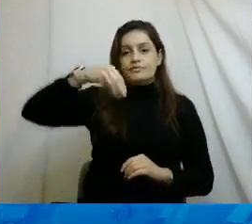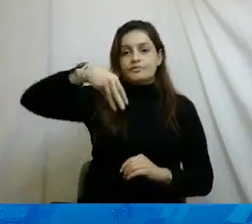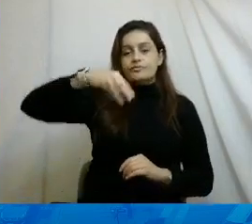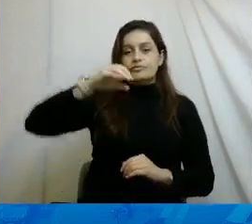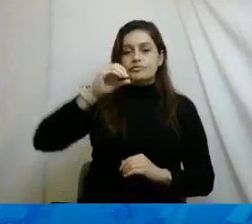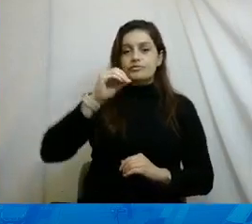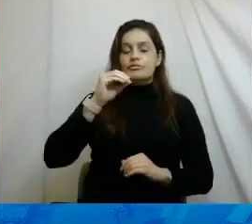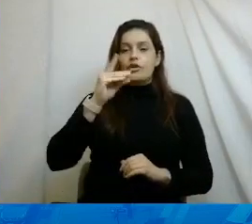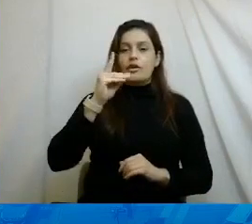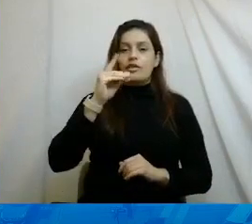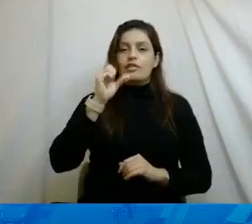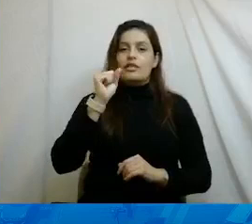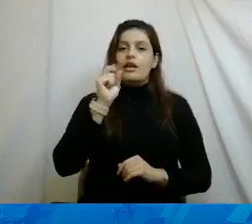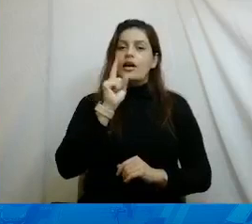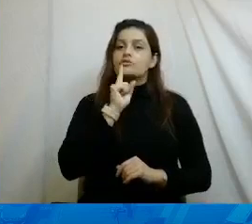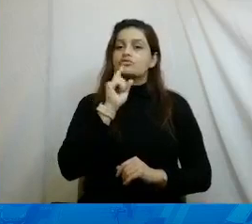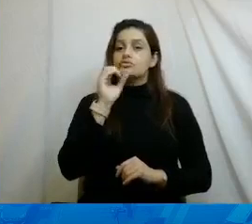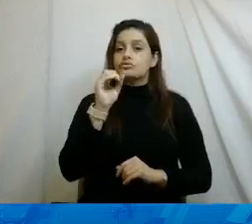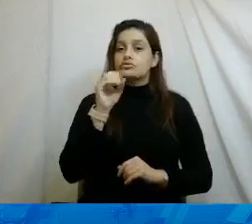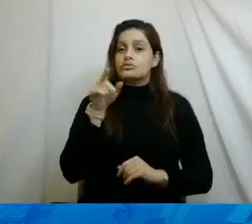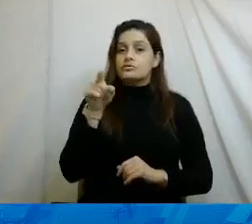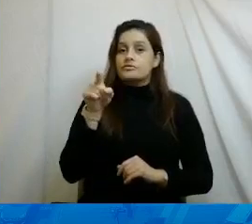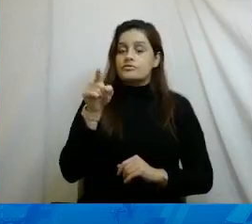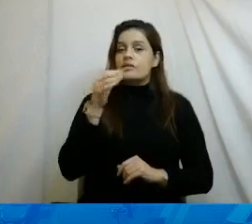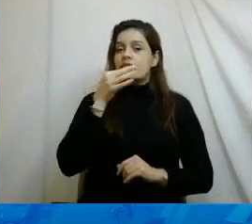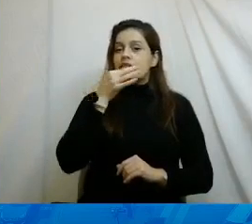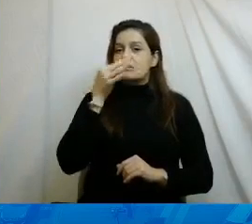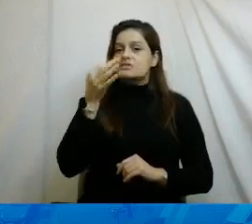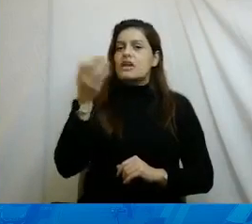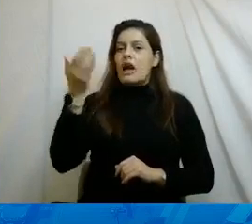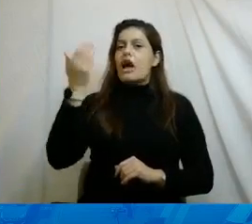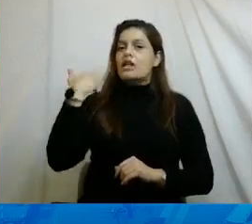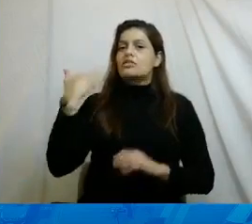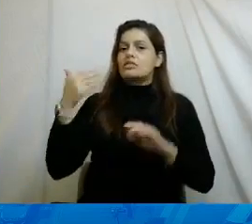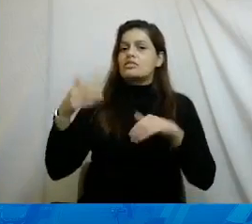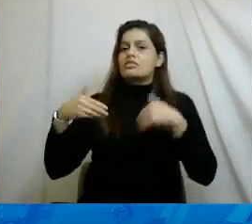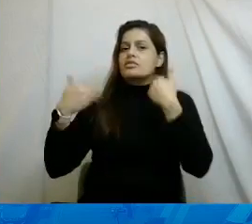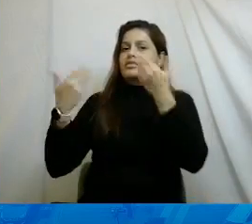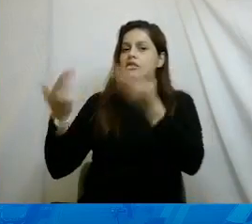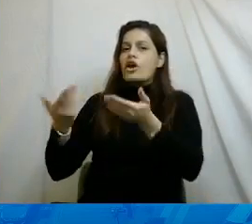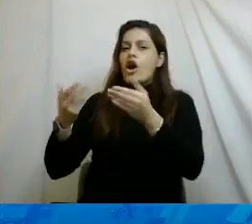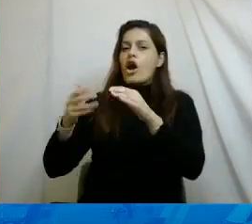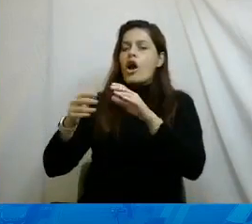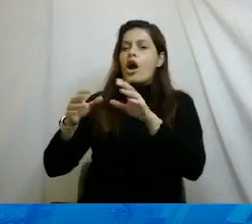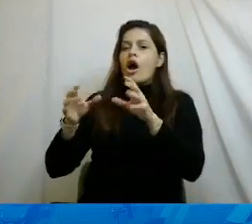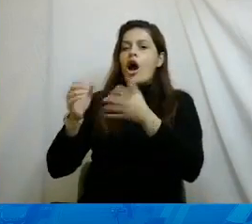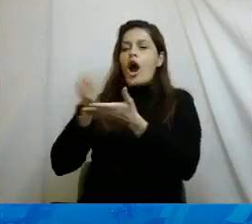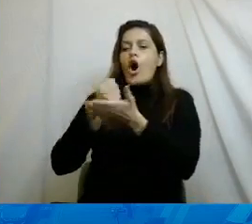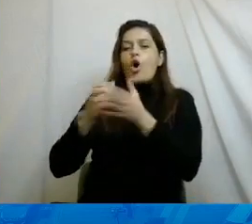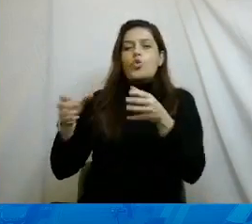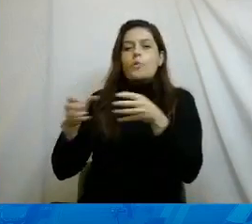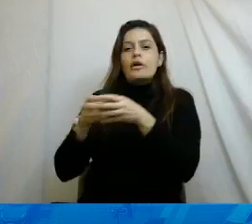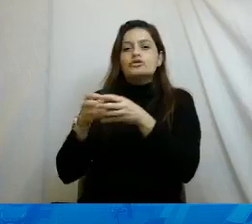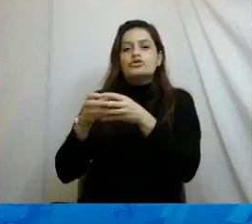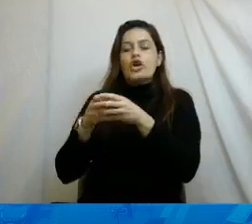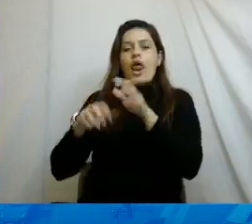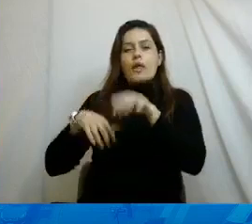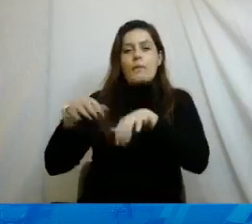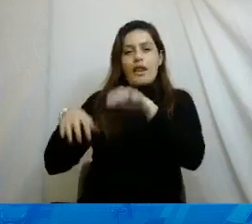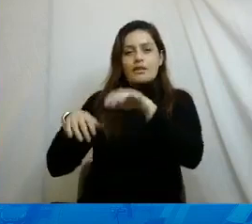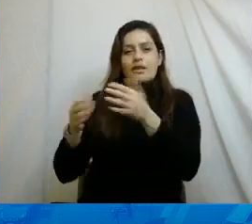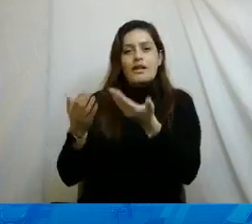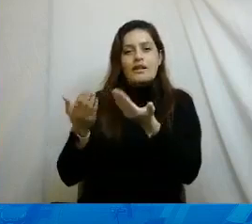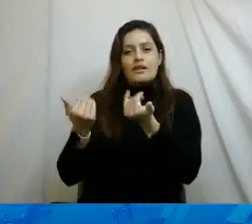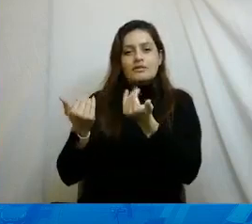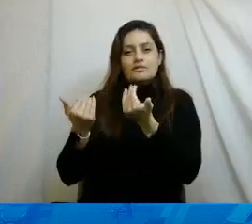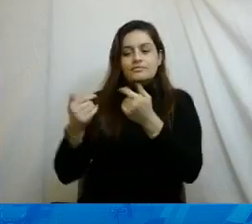este comodato se lo dieron también a una agrupación animalista que tuvo en un momento un refugio o